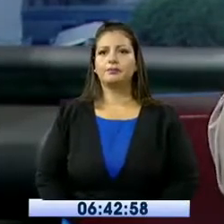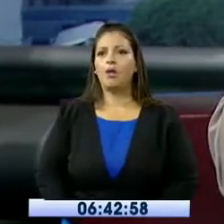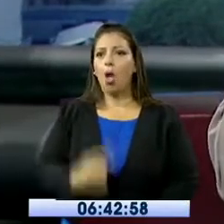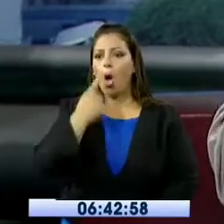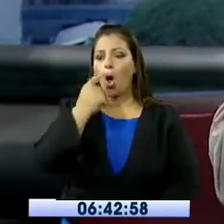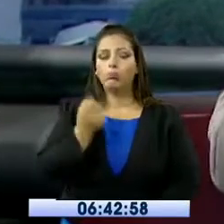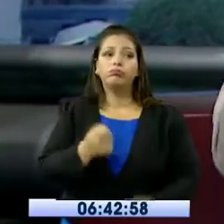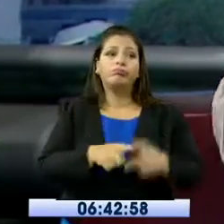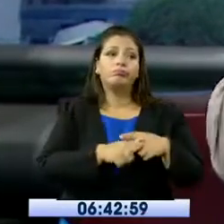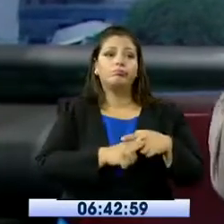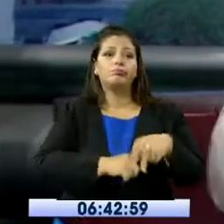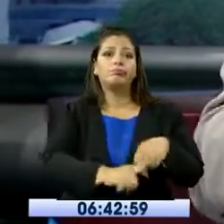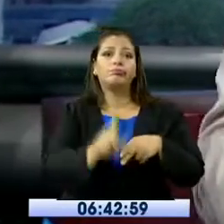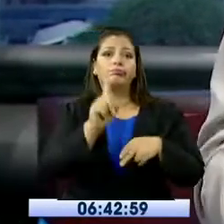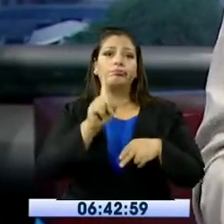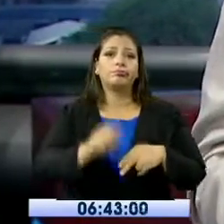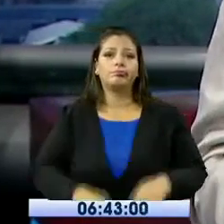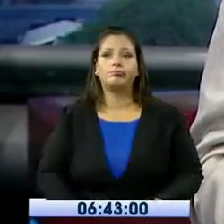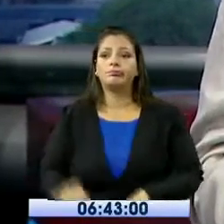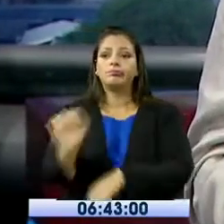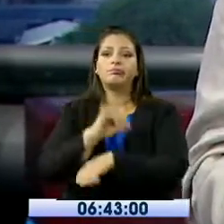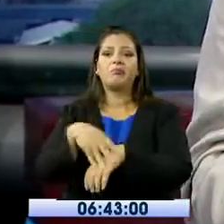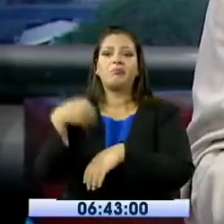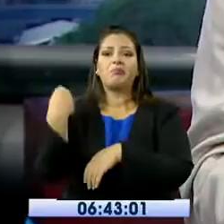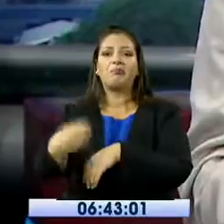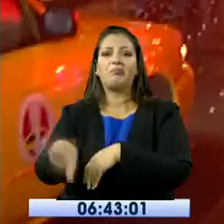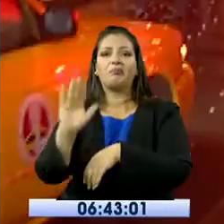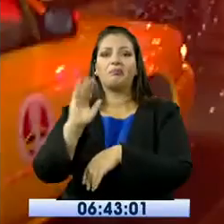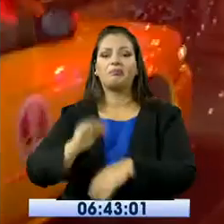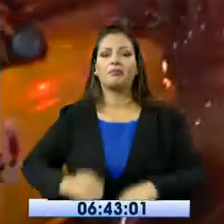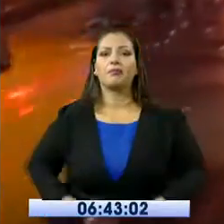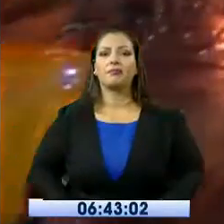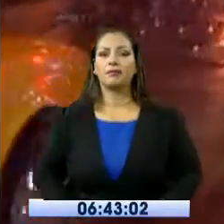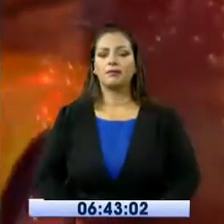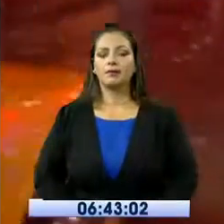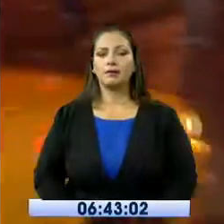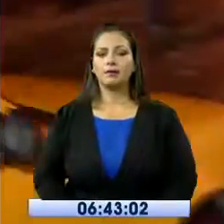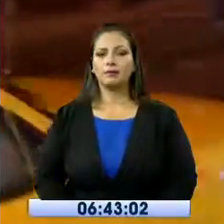fuga. Bueno, dejó el carro y se fue. Veamos.